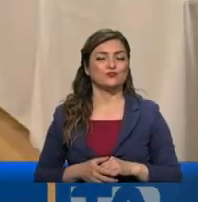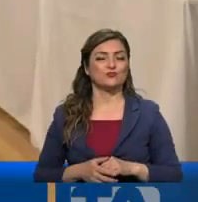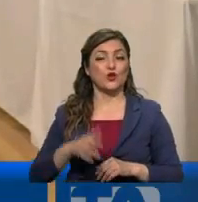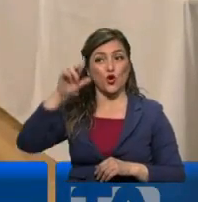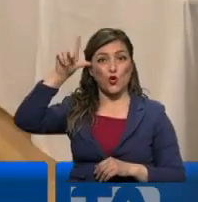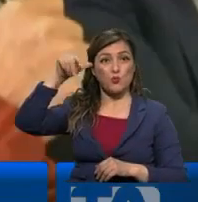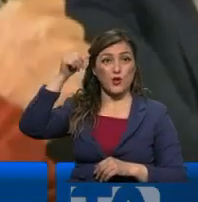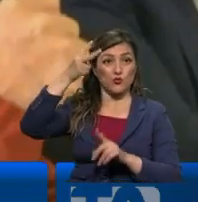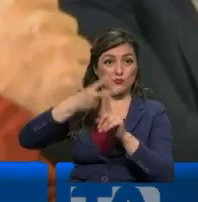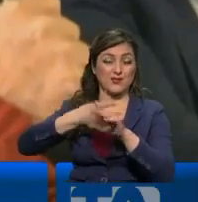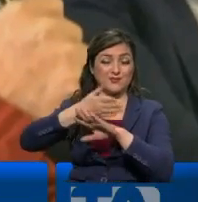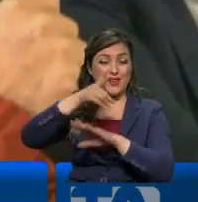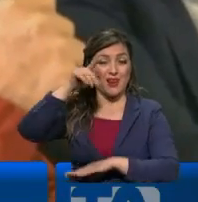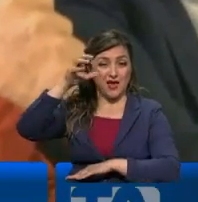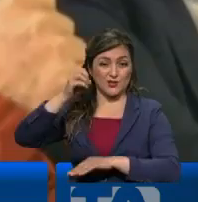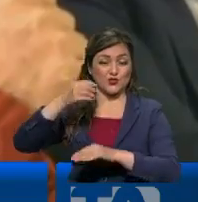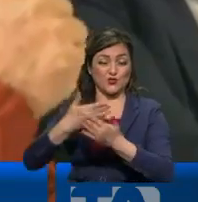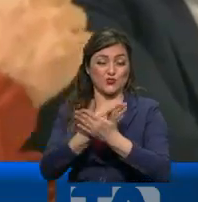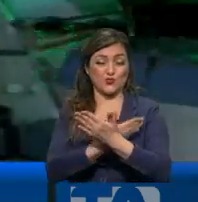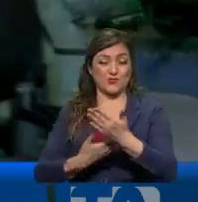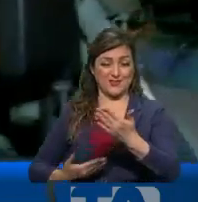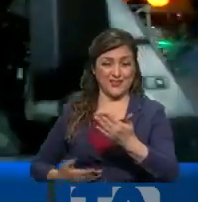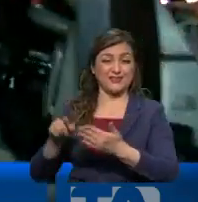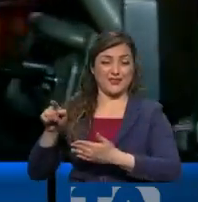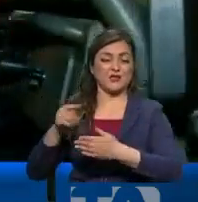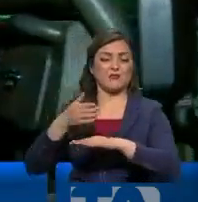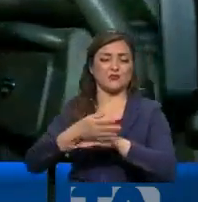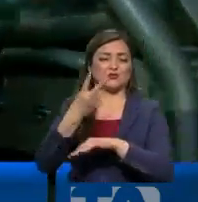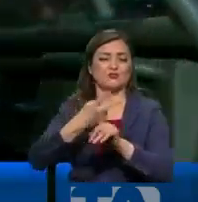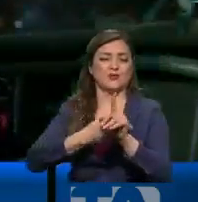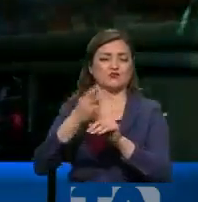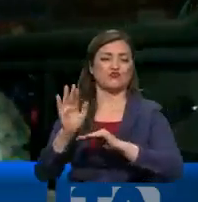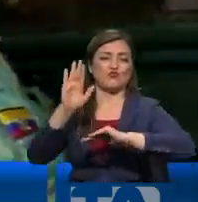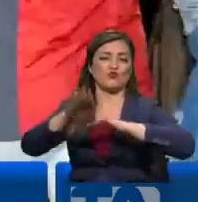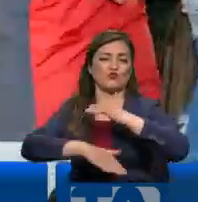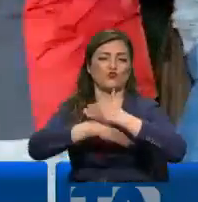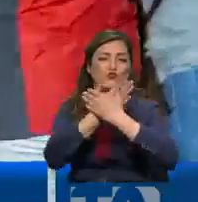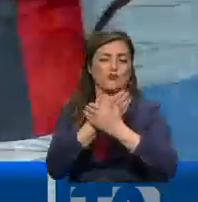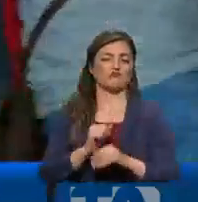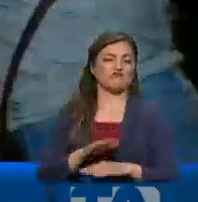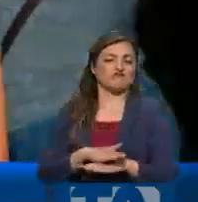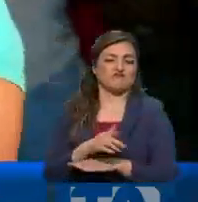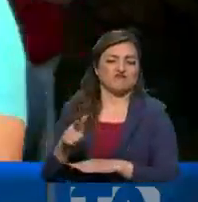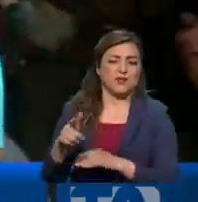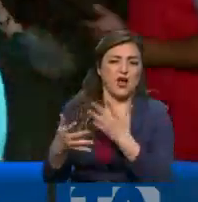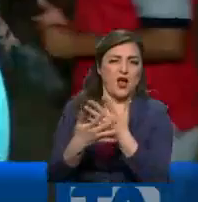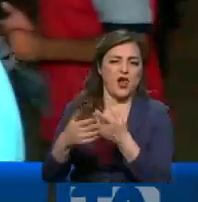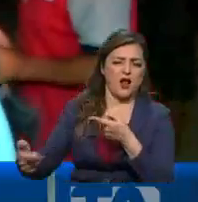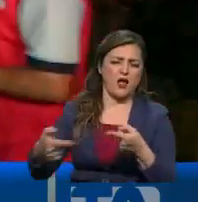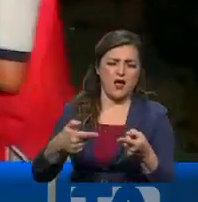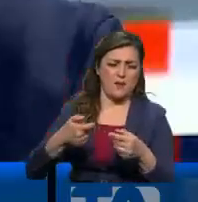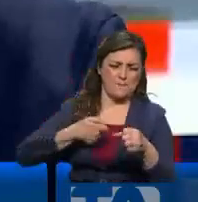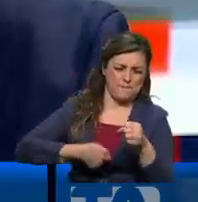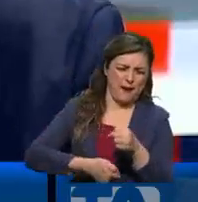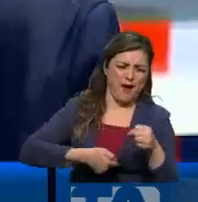produjo casi dos meses después del inicio del nuevo gobierno y se efectuó en medio de la segunda revuelta más sangrienta que se ha registrado en las cárceles del